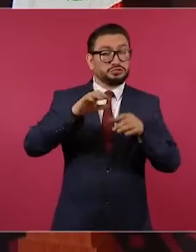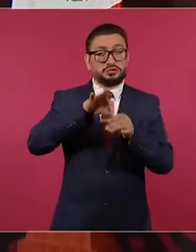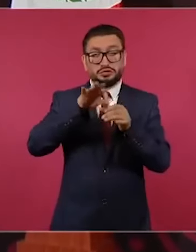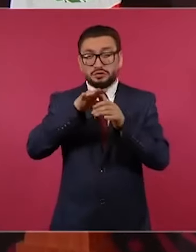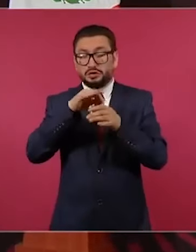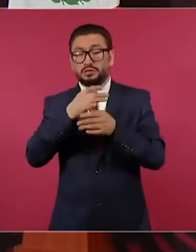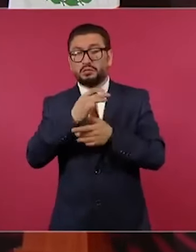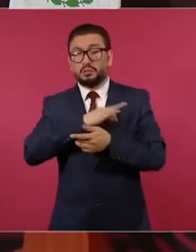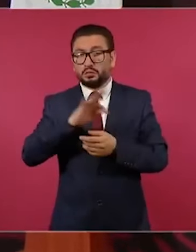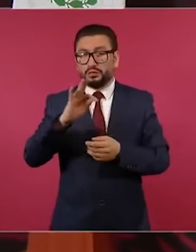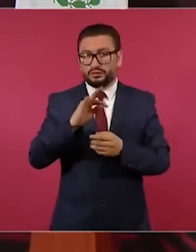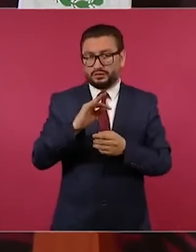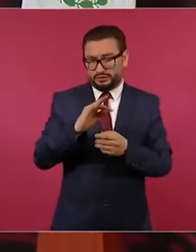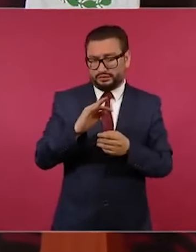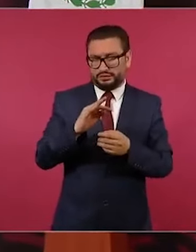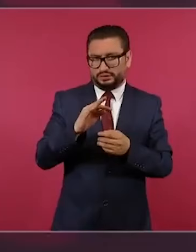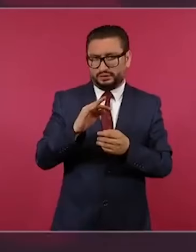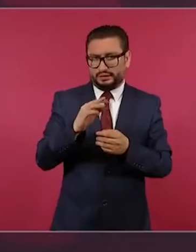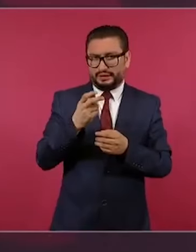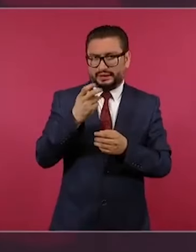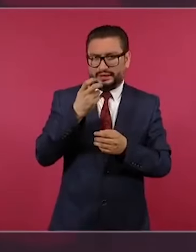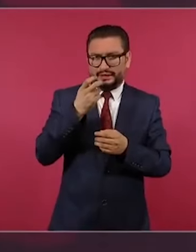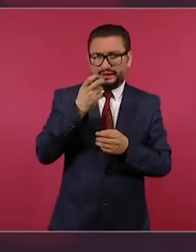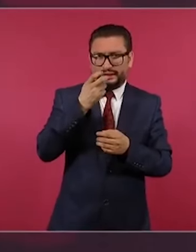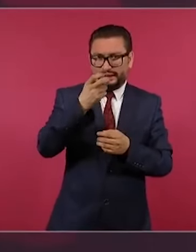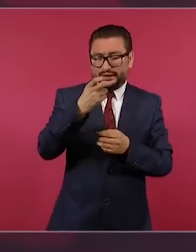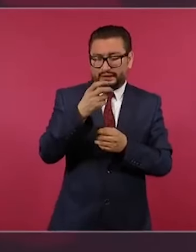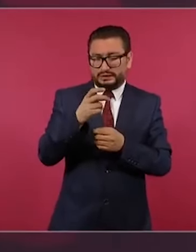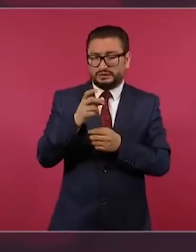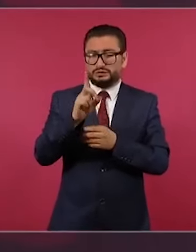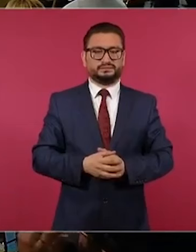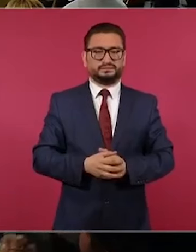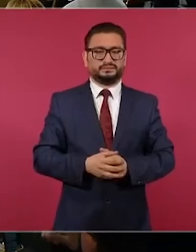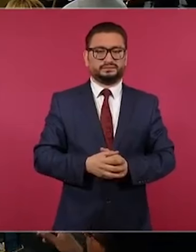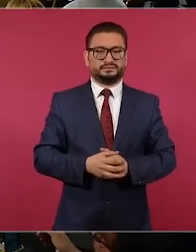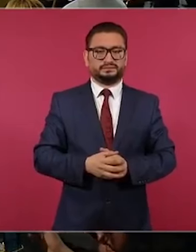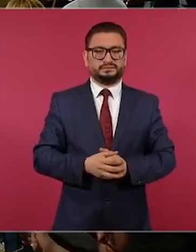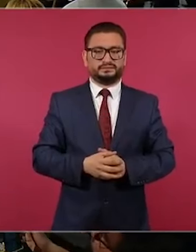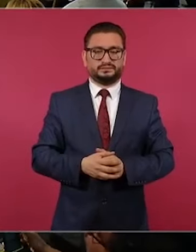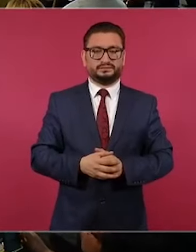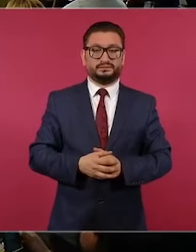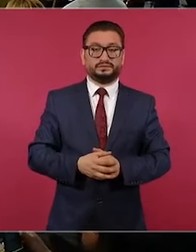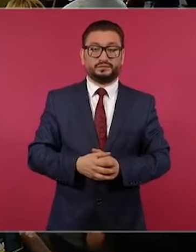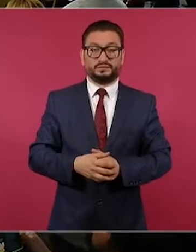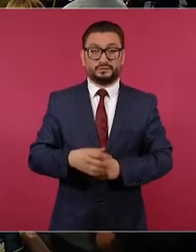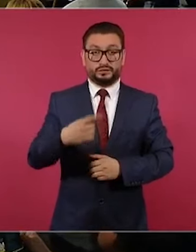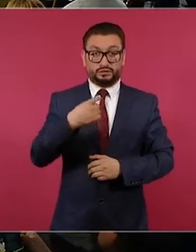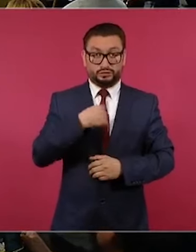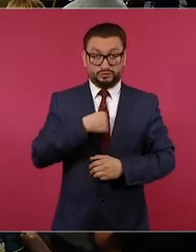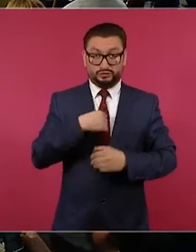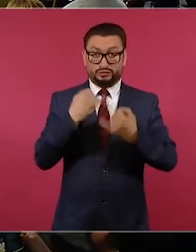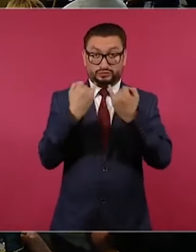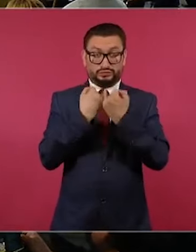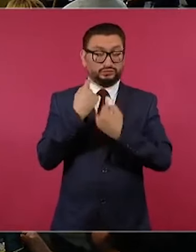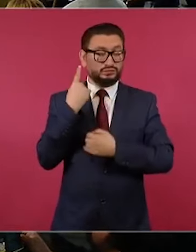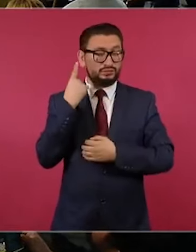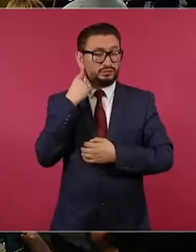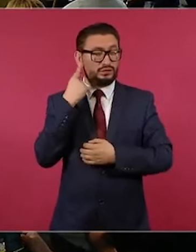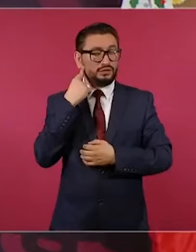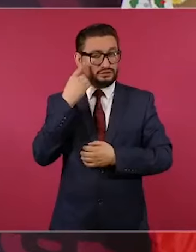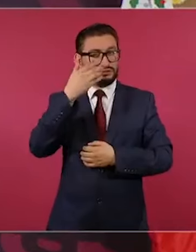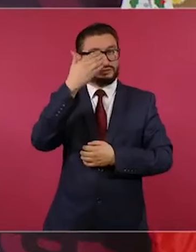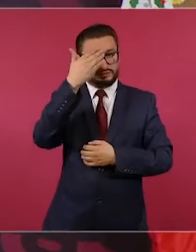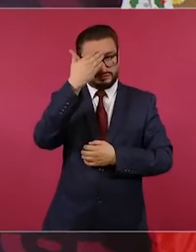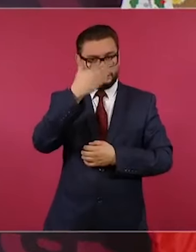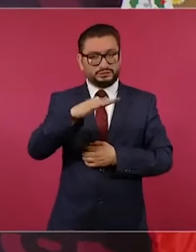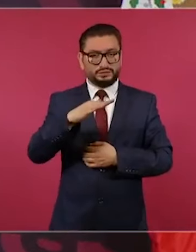Y una regla de oro de la democracia es la transparencia. Y estoy esperando también